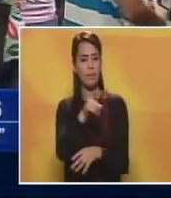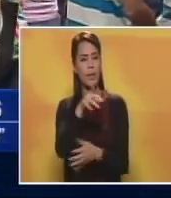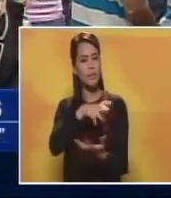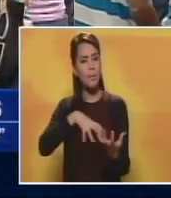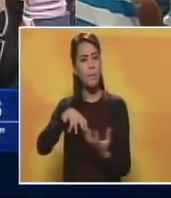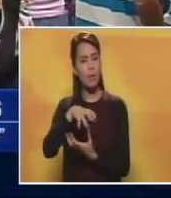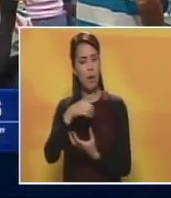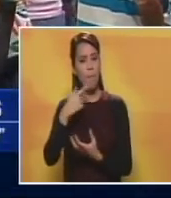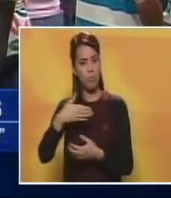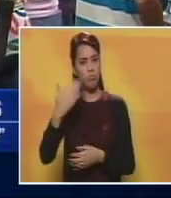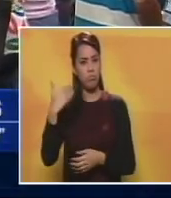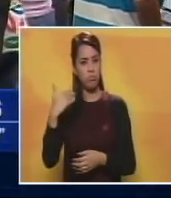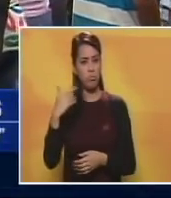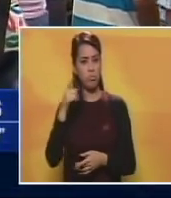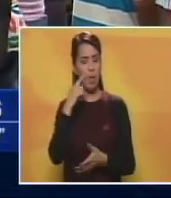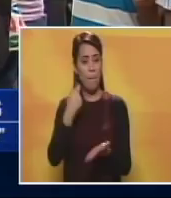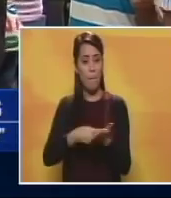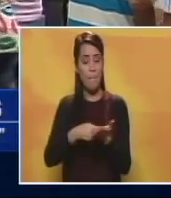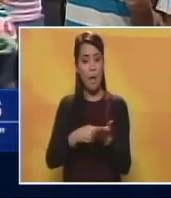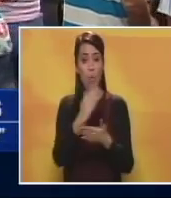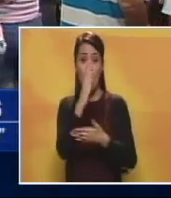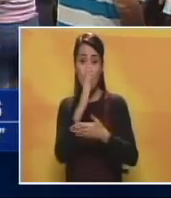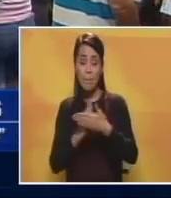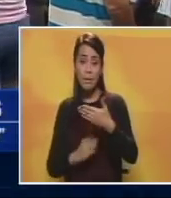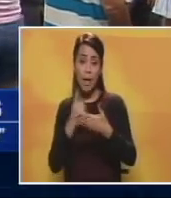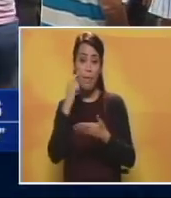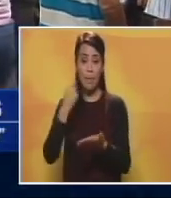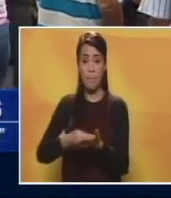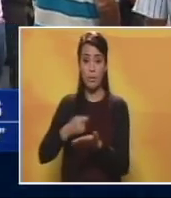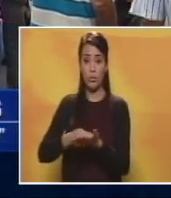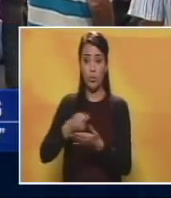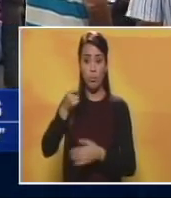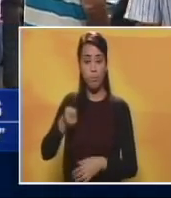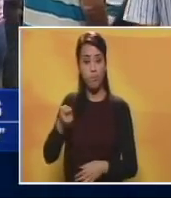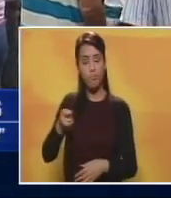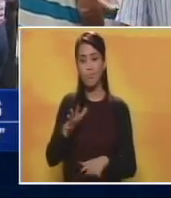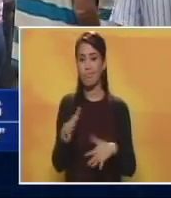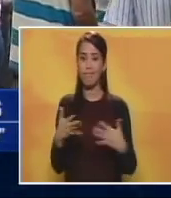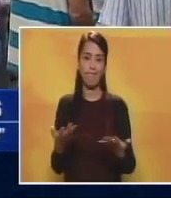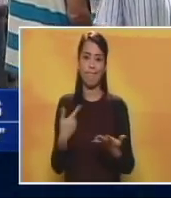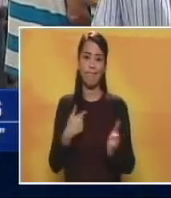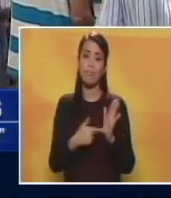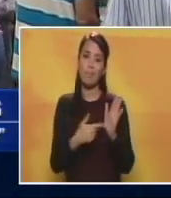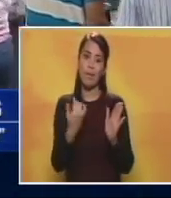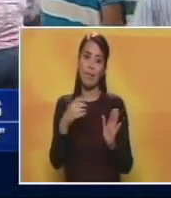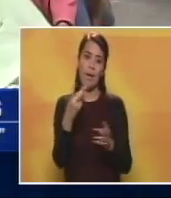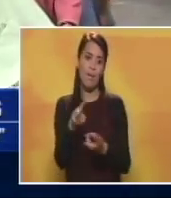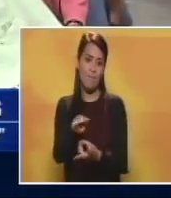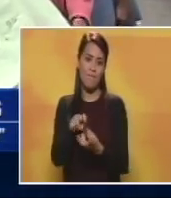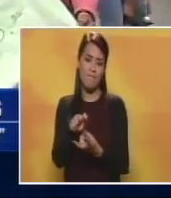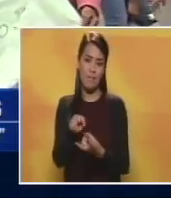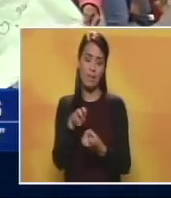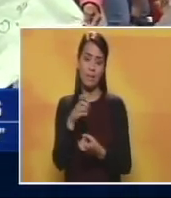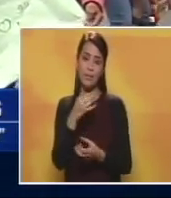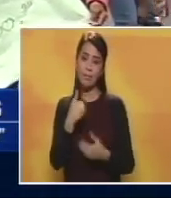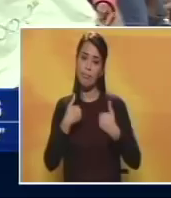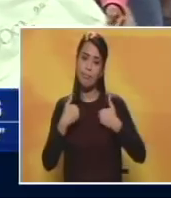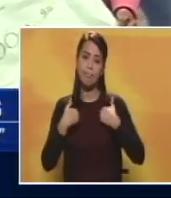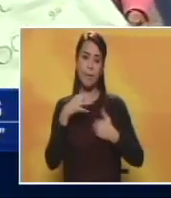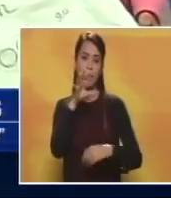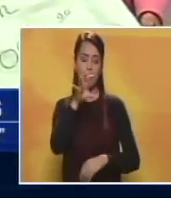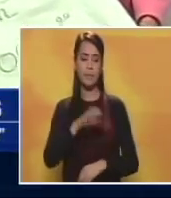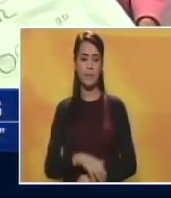inconveniente se había presentado pagando la mitad de la pensión y que ahora es más notorio por la falta de efectivo que está afectando al